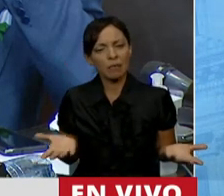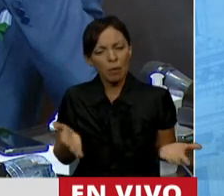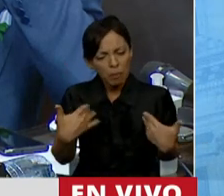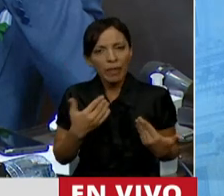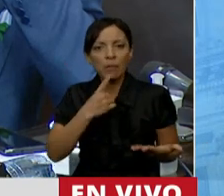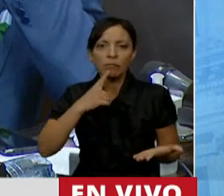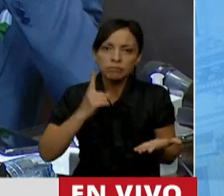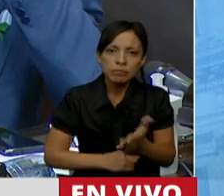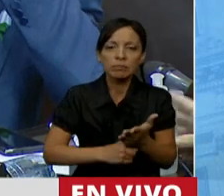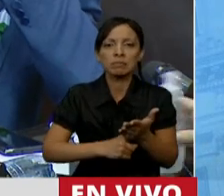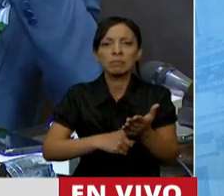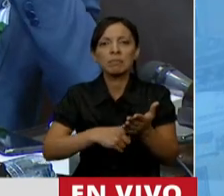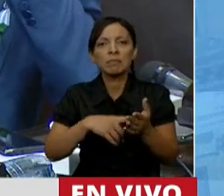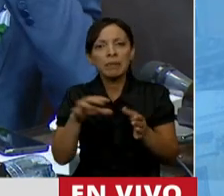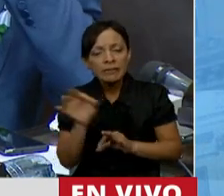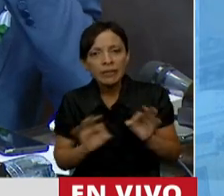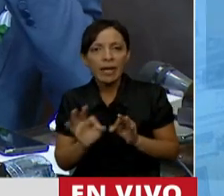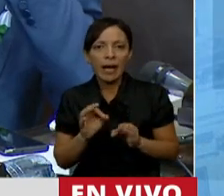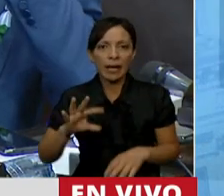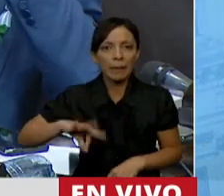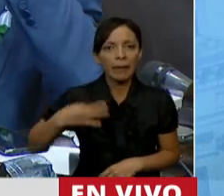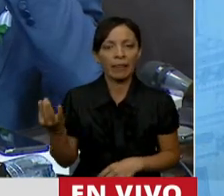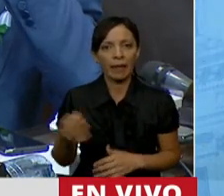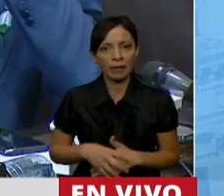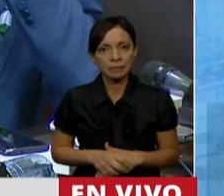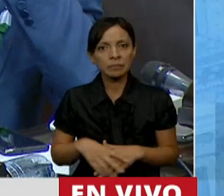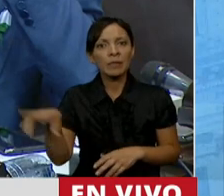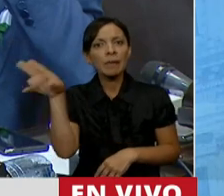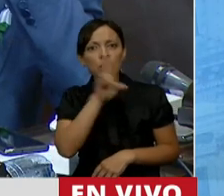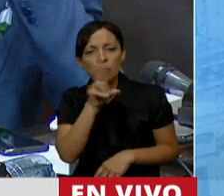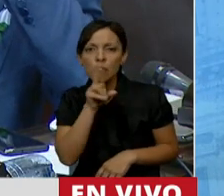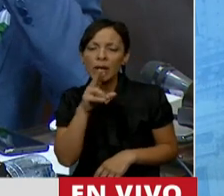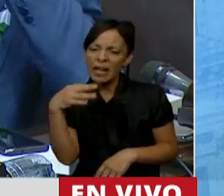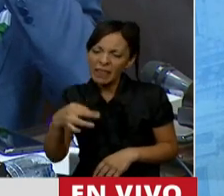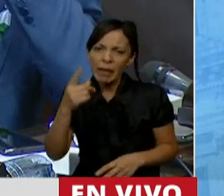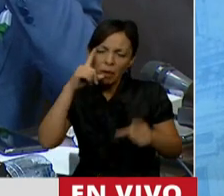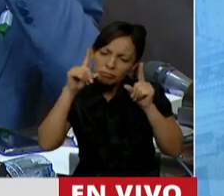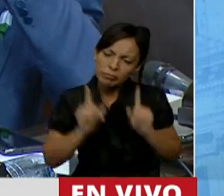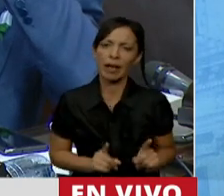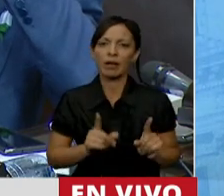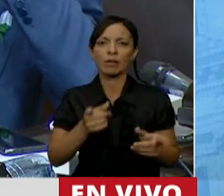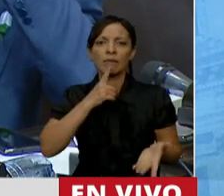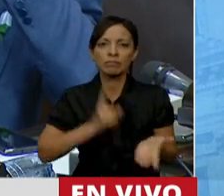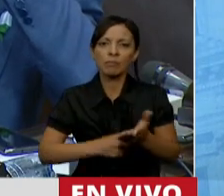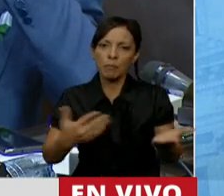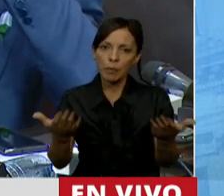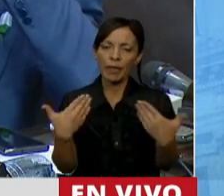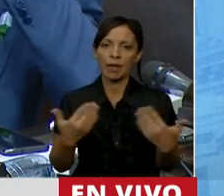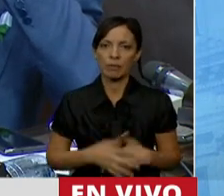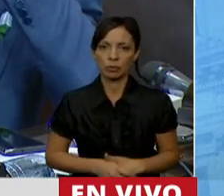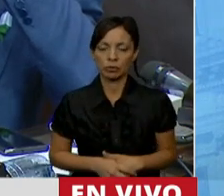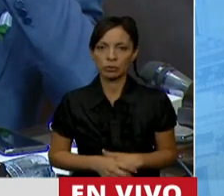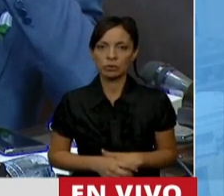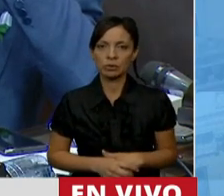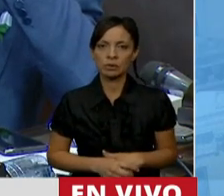y planificar nuestras vidas. Las mujeres merecemos ser reconocidas capaces de tomar decisiones.